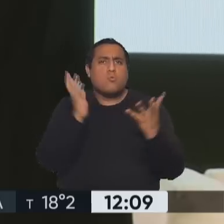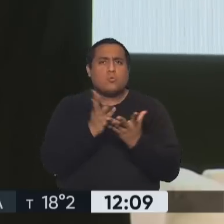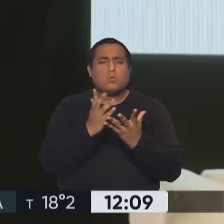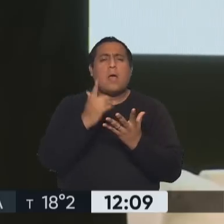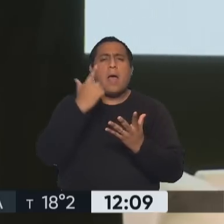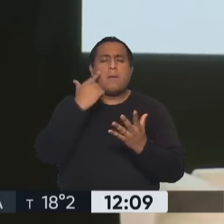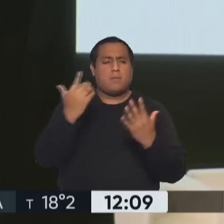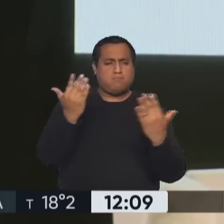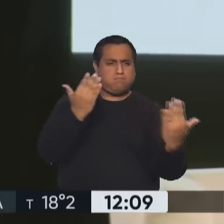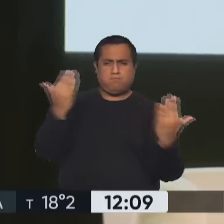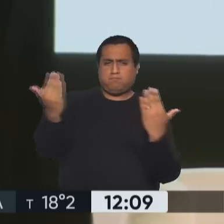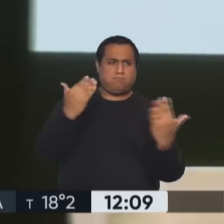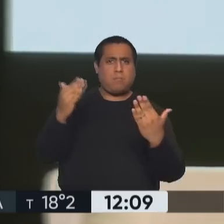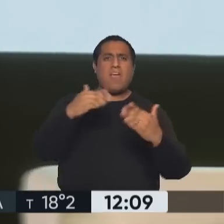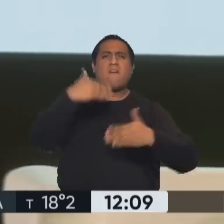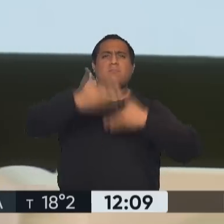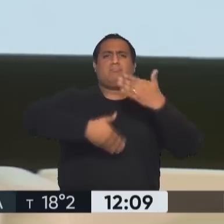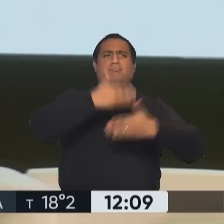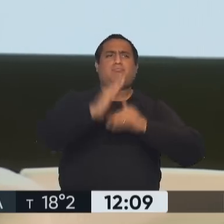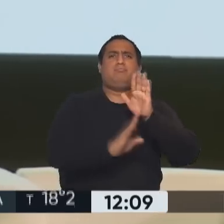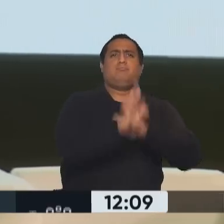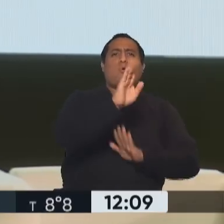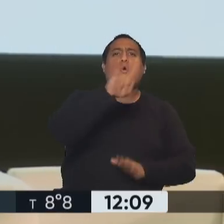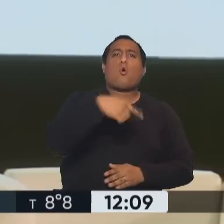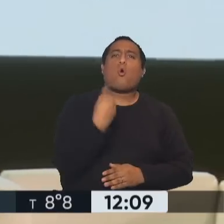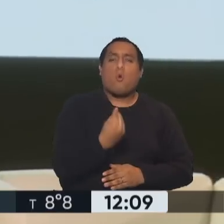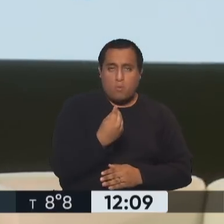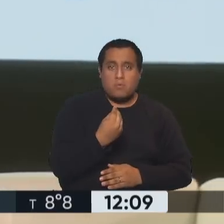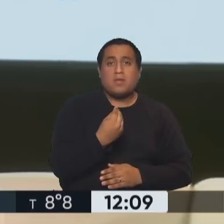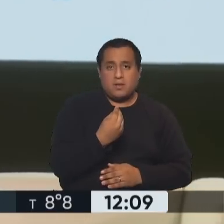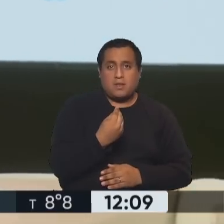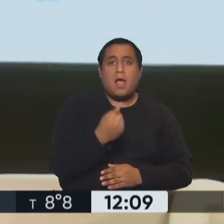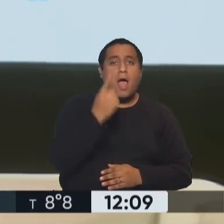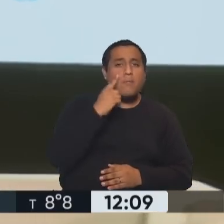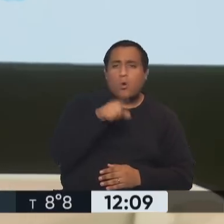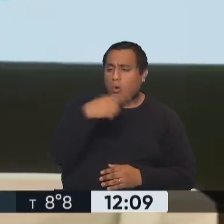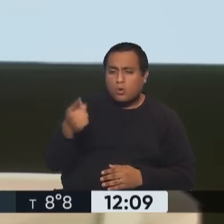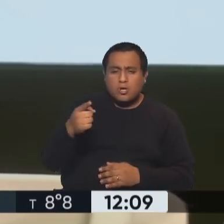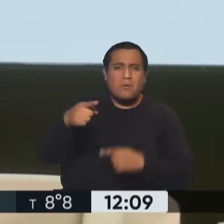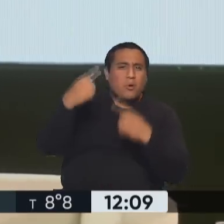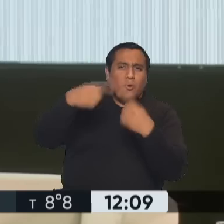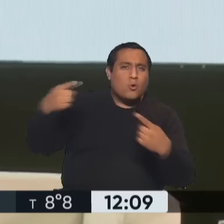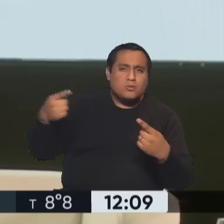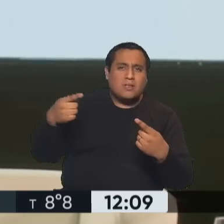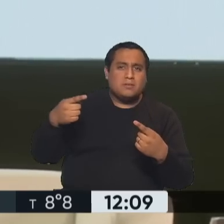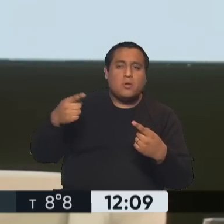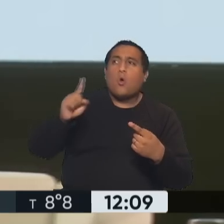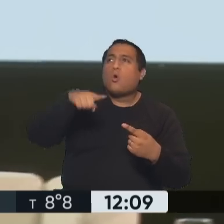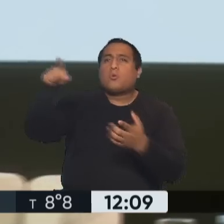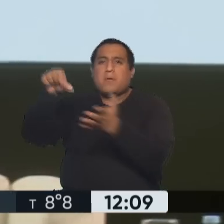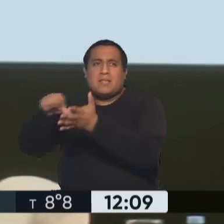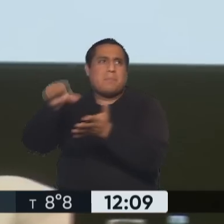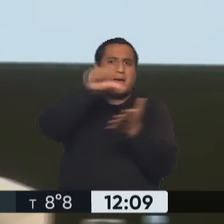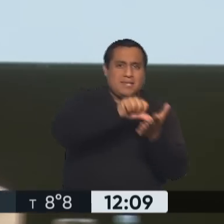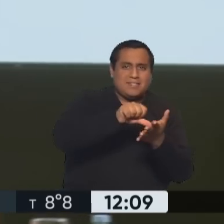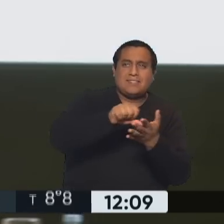comparativas se construyen a partir de tener abundancia relativa en aquello que no se puede mover fácilmente entre un país y otro,